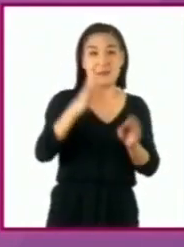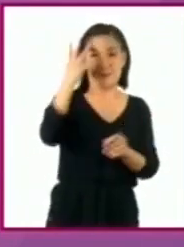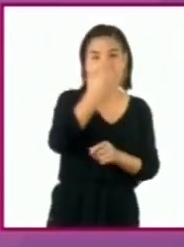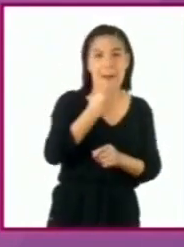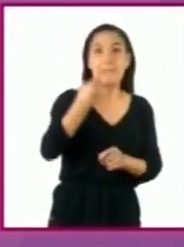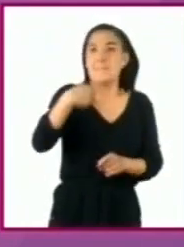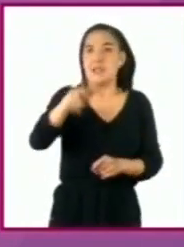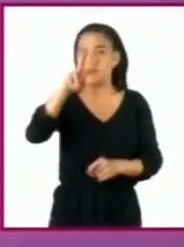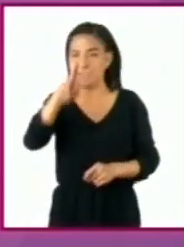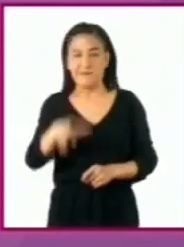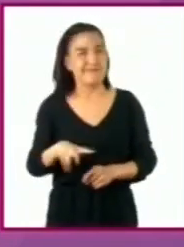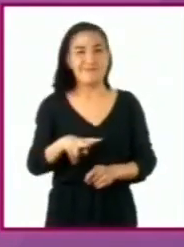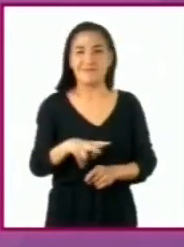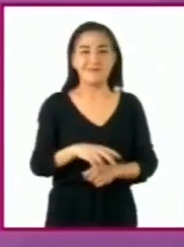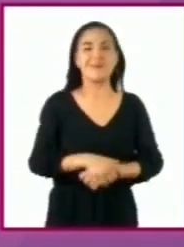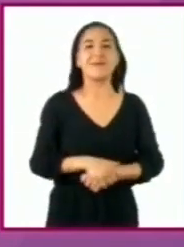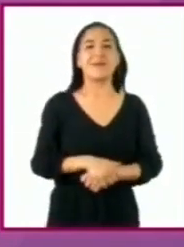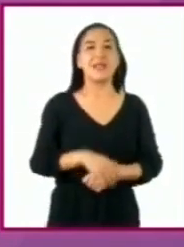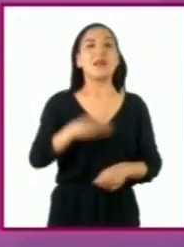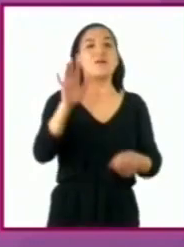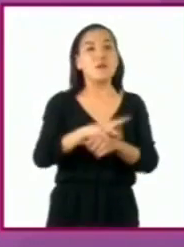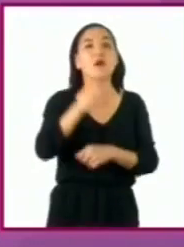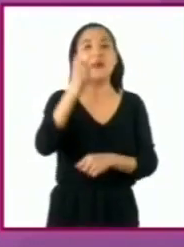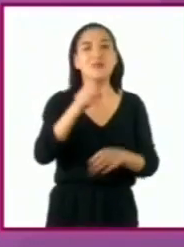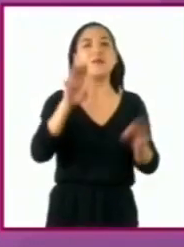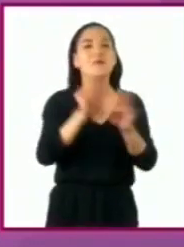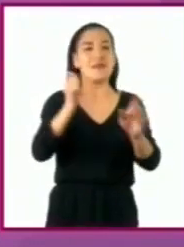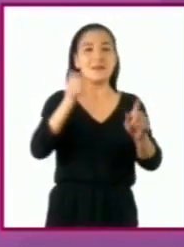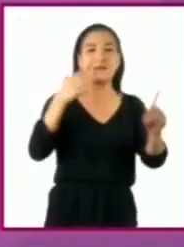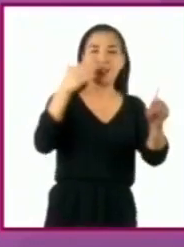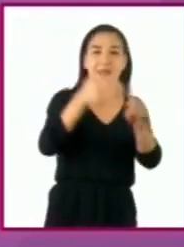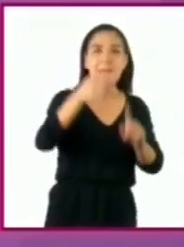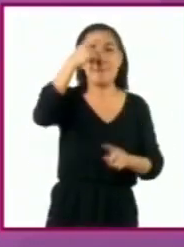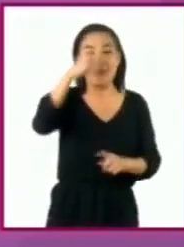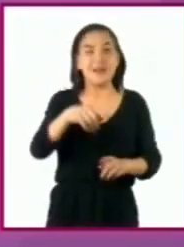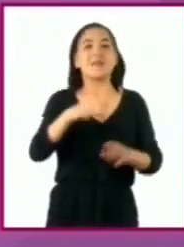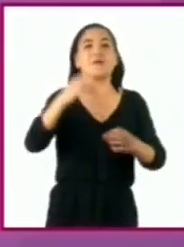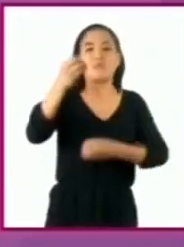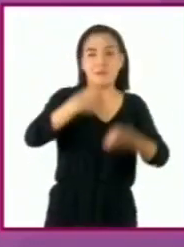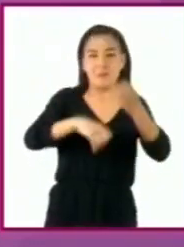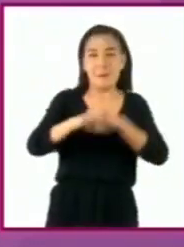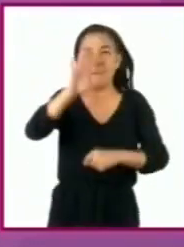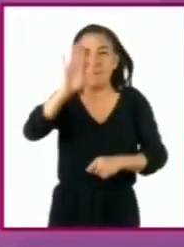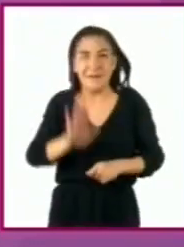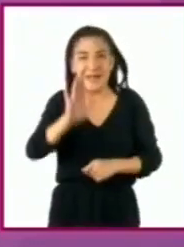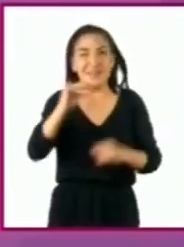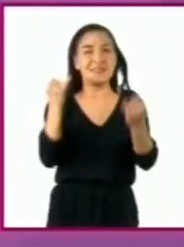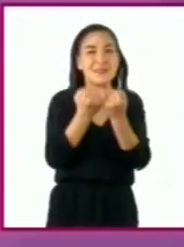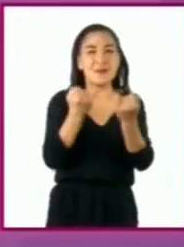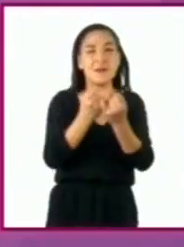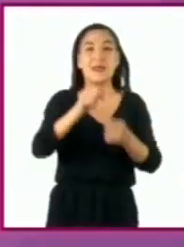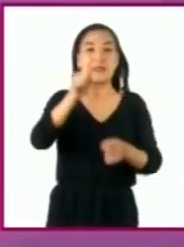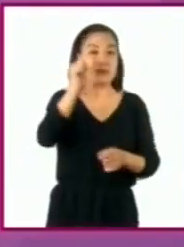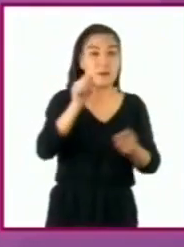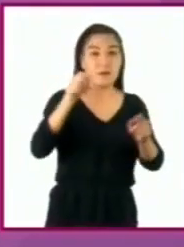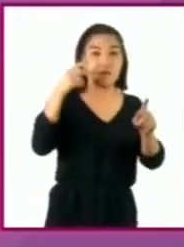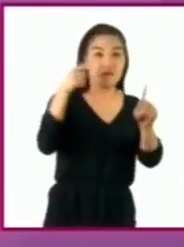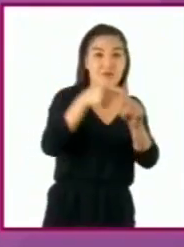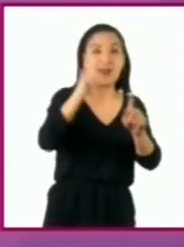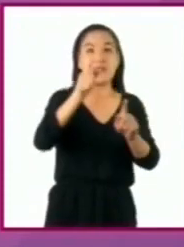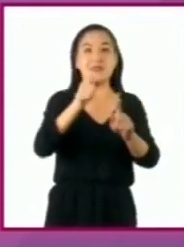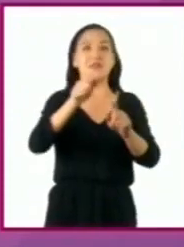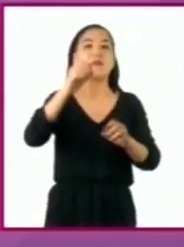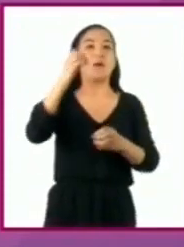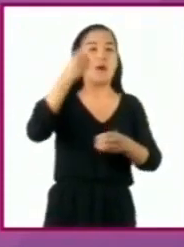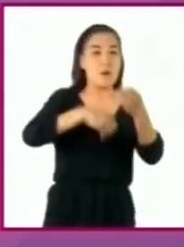verdad. Es precisamente en una obra semejante, siempre que sea obra, donde está